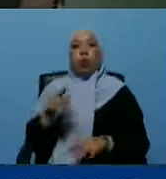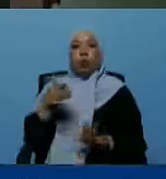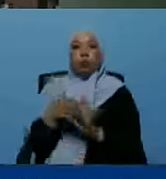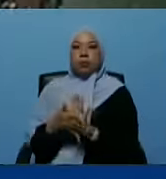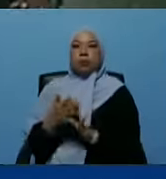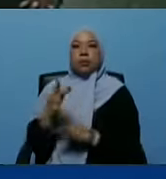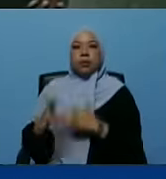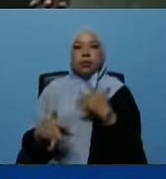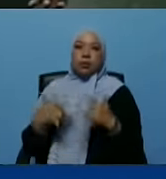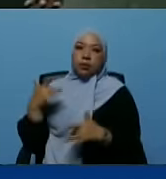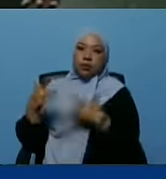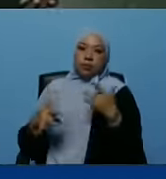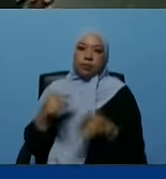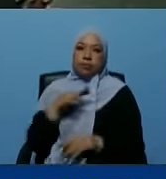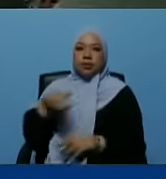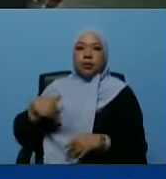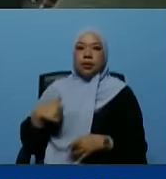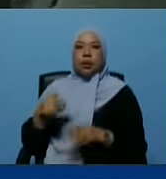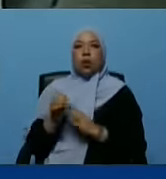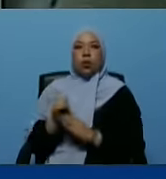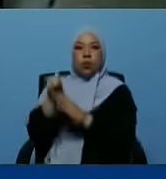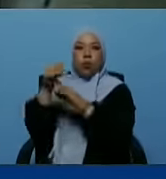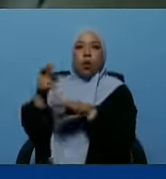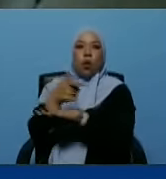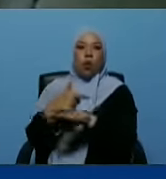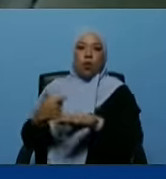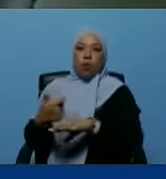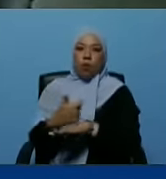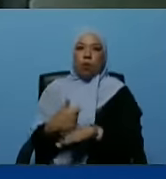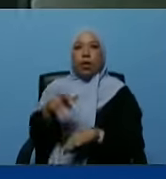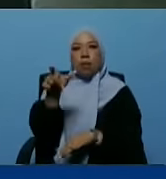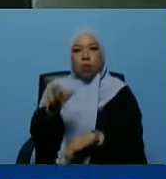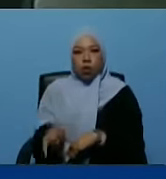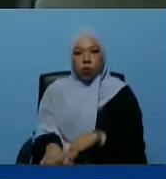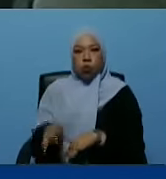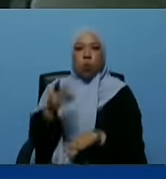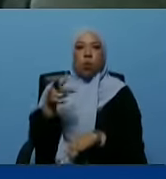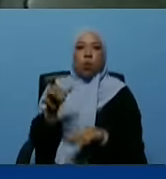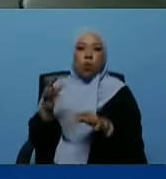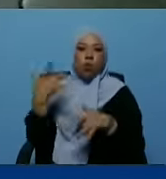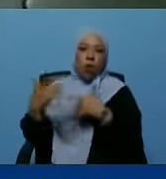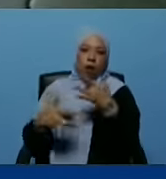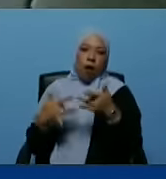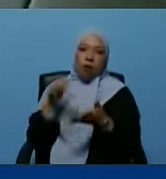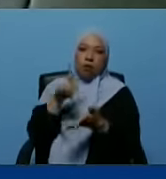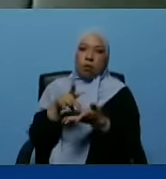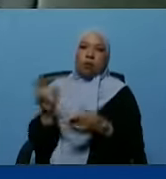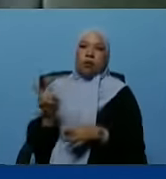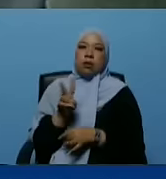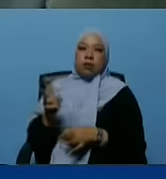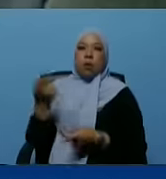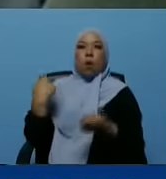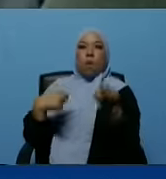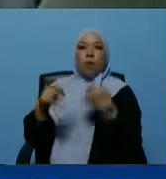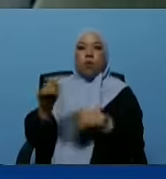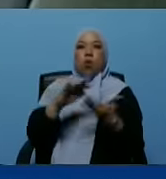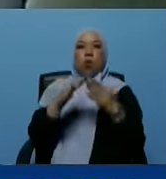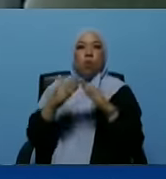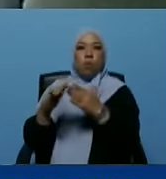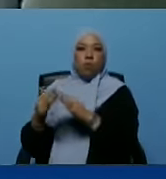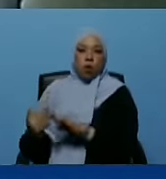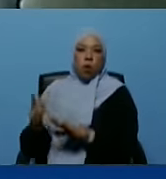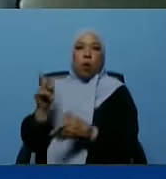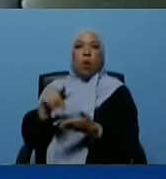Y aquí está con nosotros nuestro líder, el gobernador José Alejandro Terán, que se hace presente acá en el mercado comunitario César